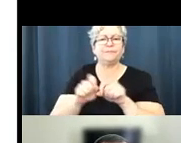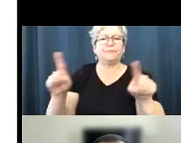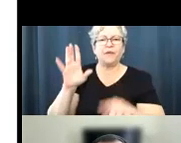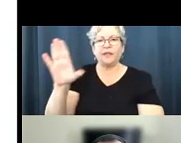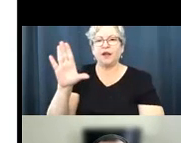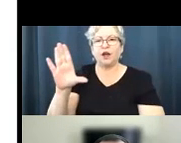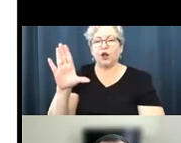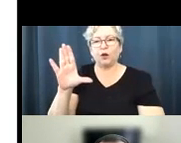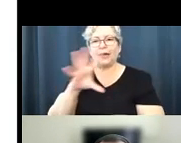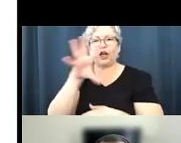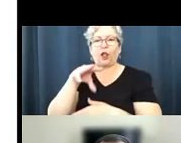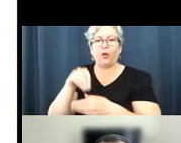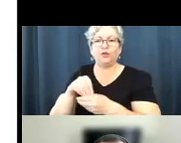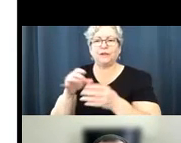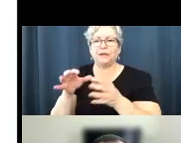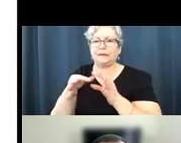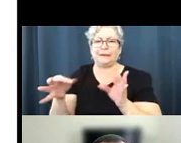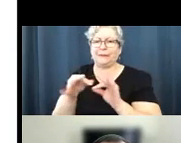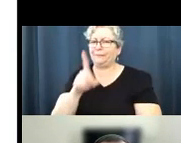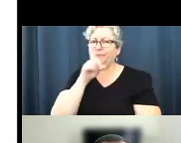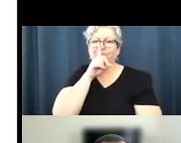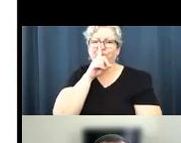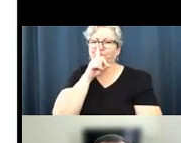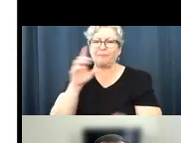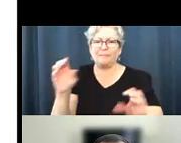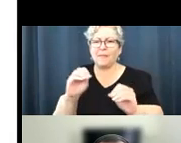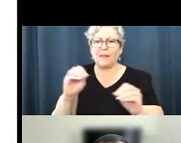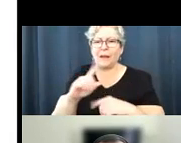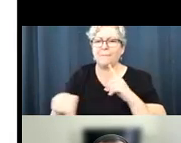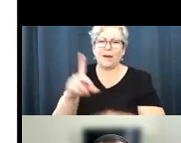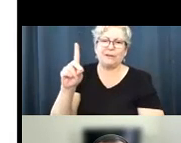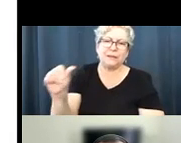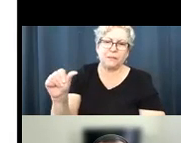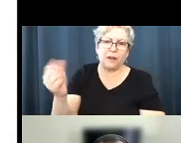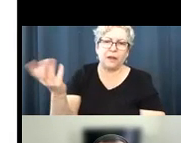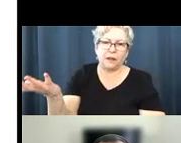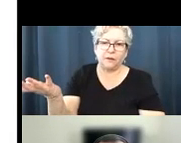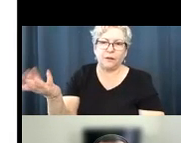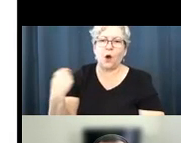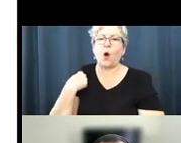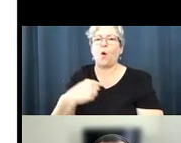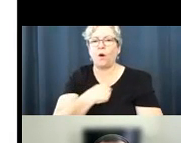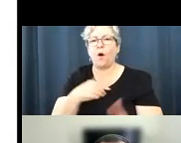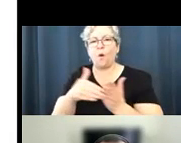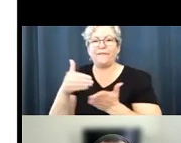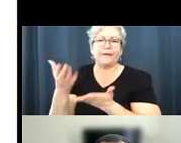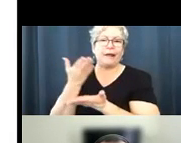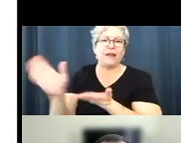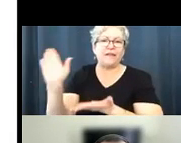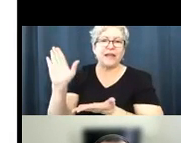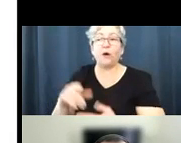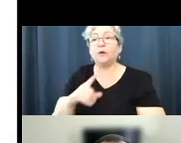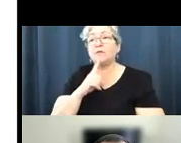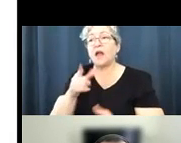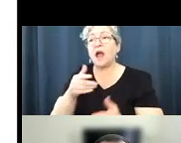ellos acaban de salir con su declaración de inclusión y no hablaba nada sobre personas con discapacidades. Nosotros muchas